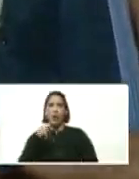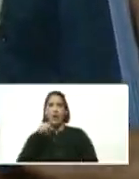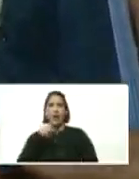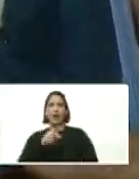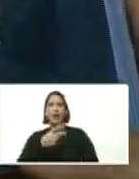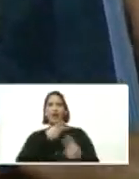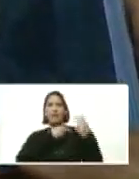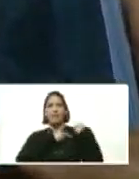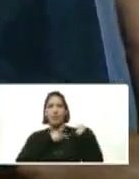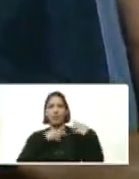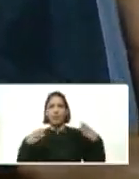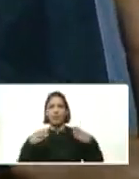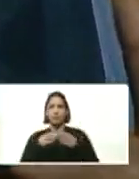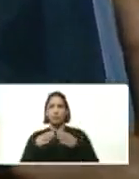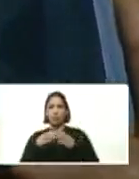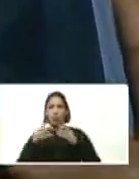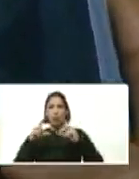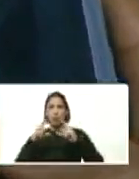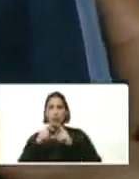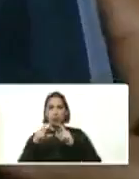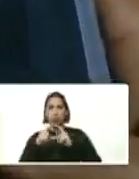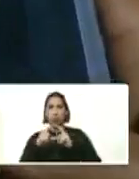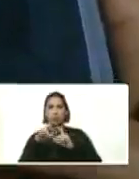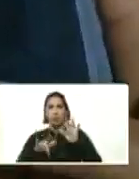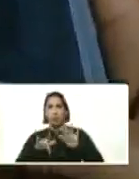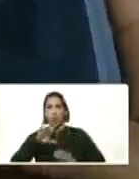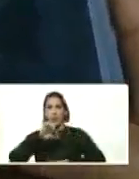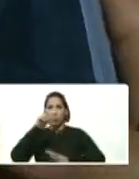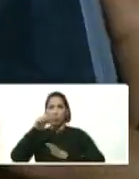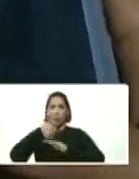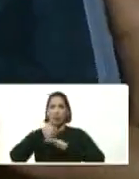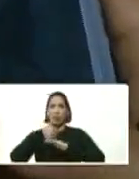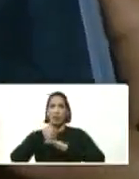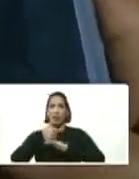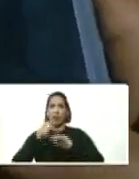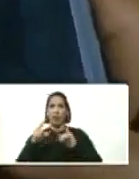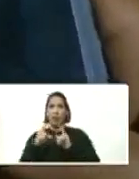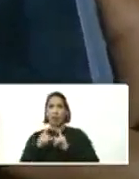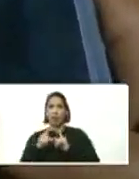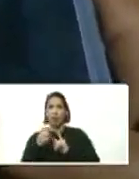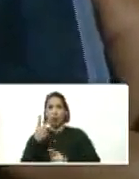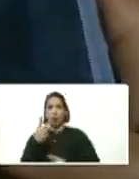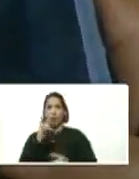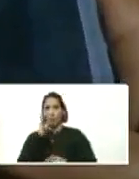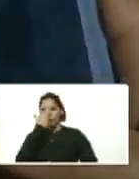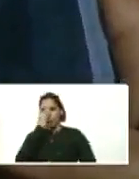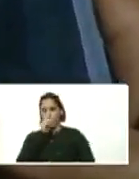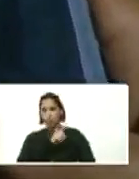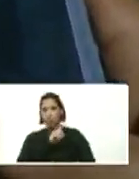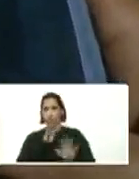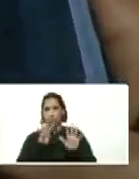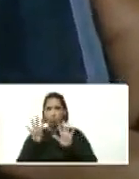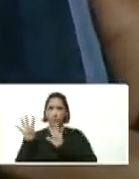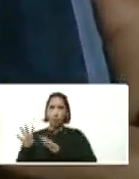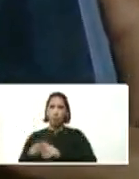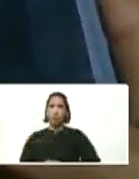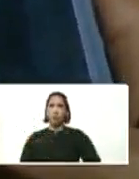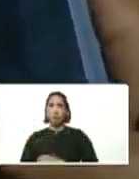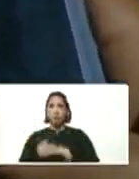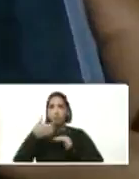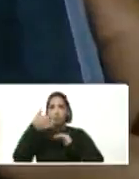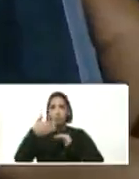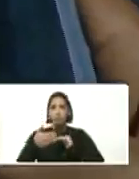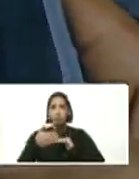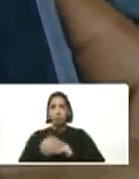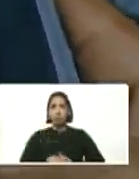Democrática y ya era secretario general de AD. 2 de febrero de 1999. Atrás está el